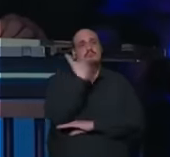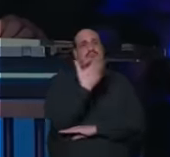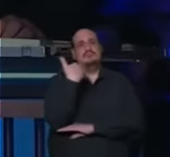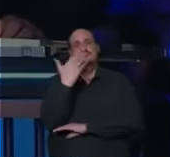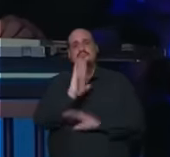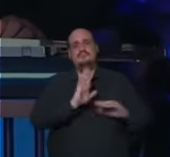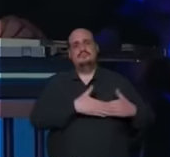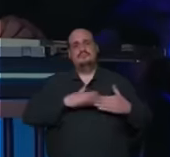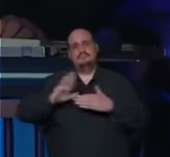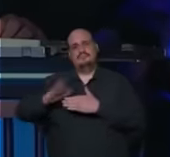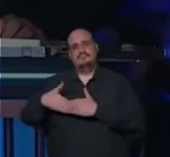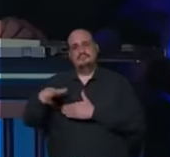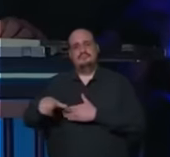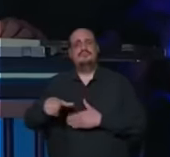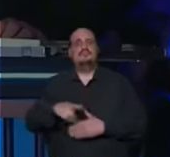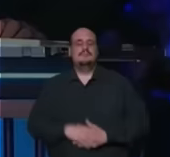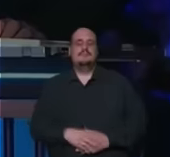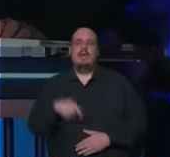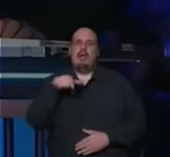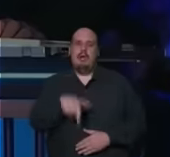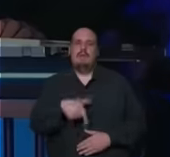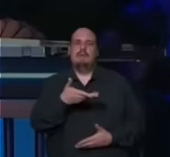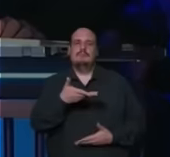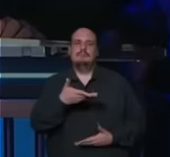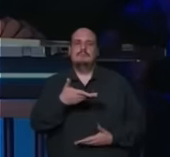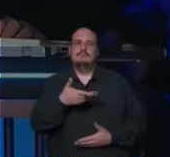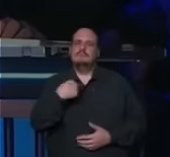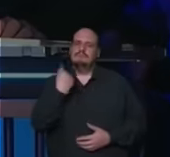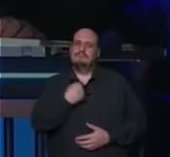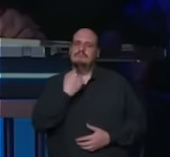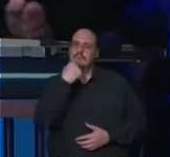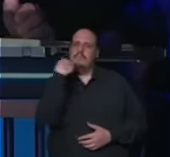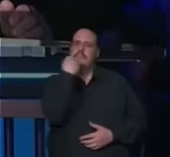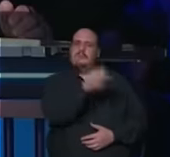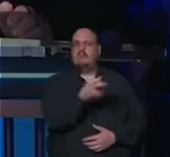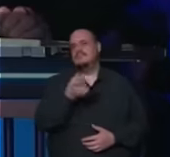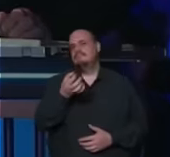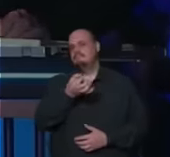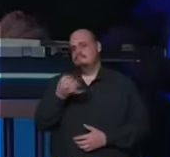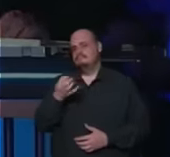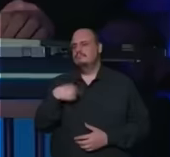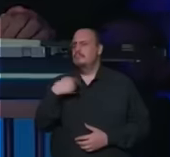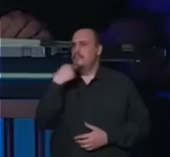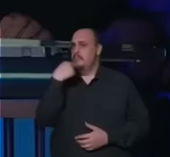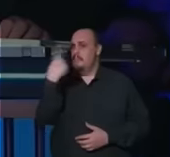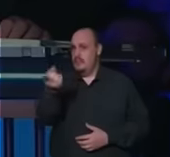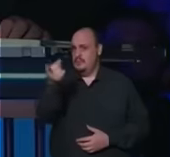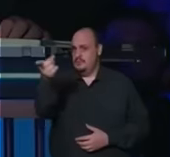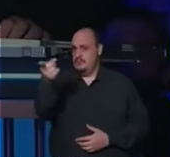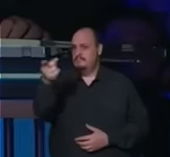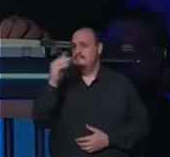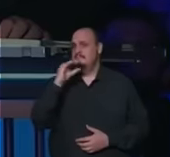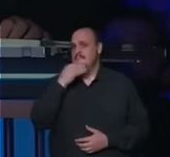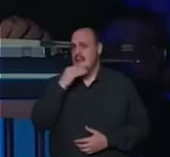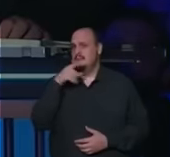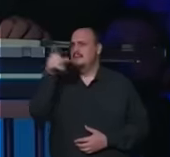este debate presidencial. En esta oportunidad les hacemos una pregunta. Así es, y la pregunta, señor candidato Sergio Massa,